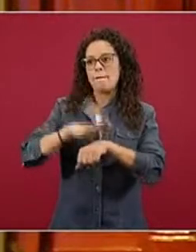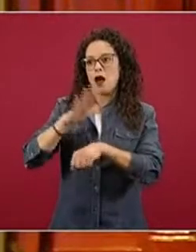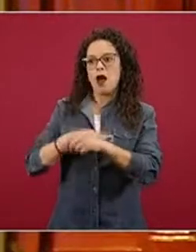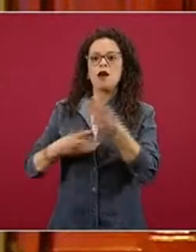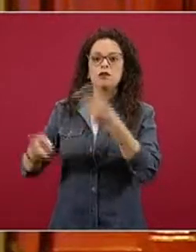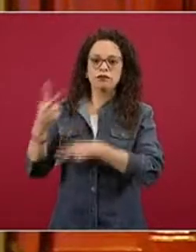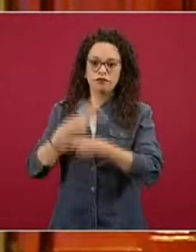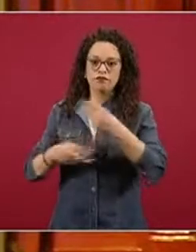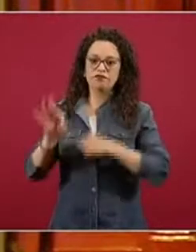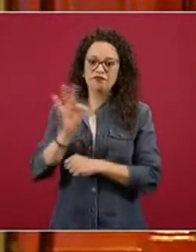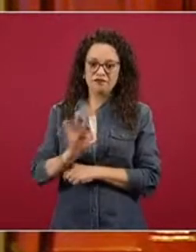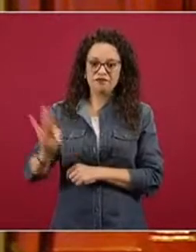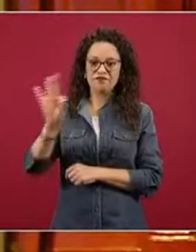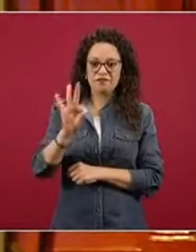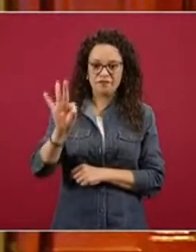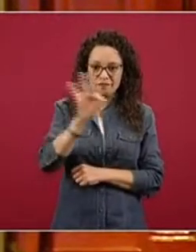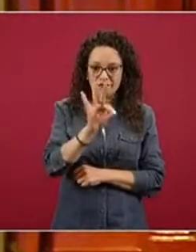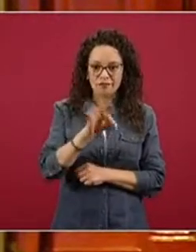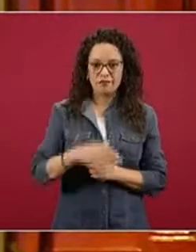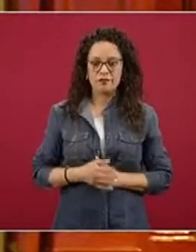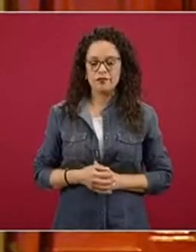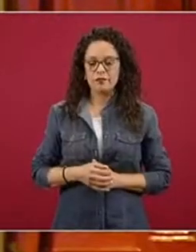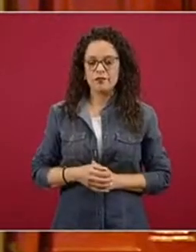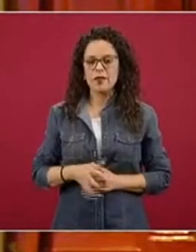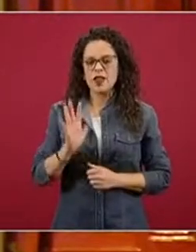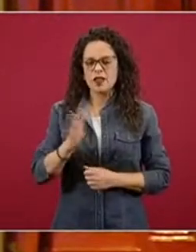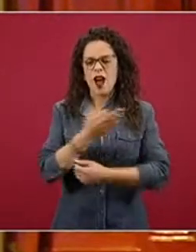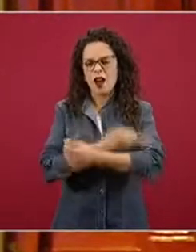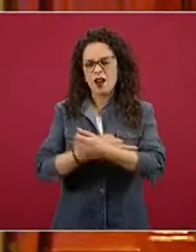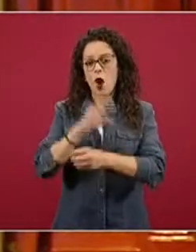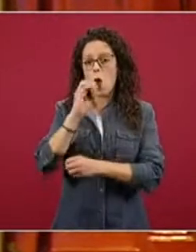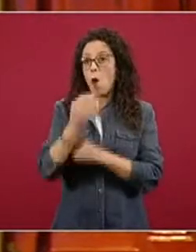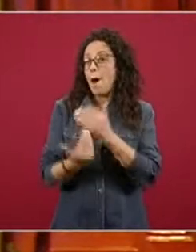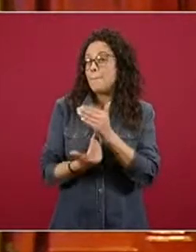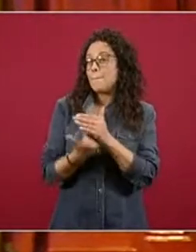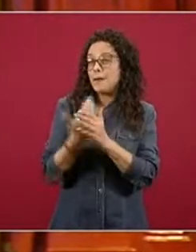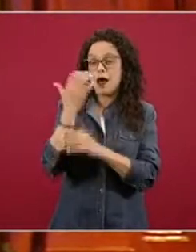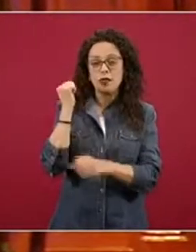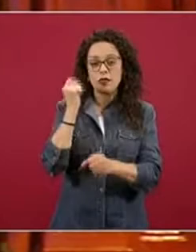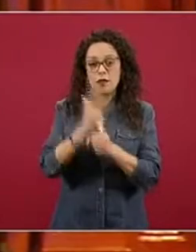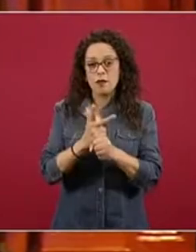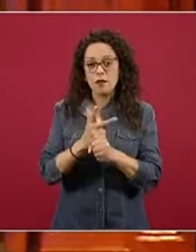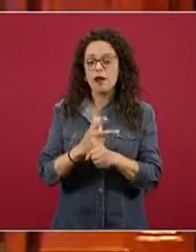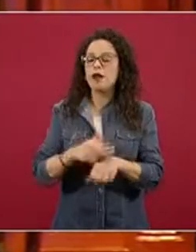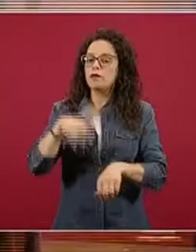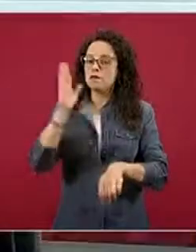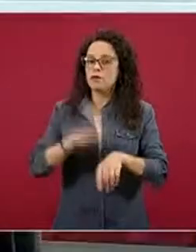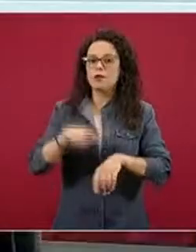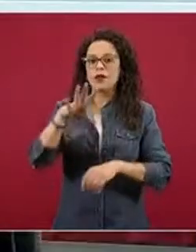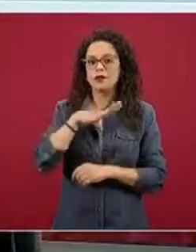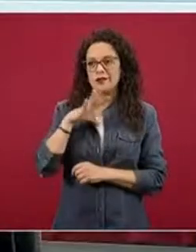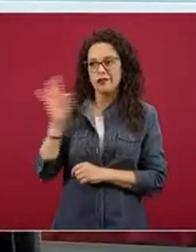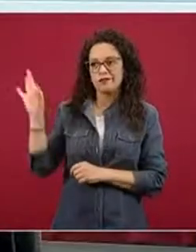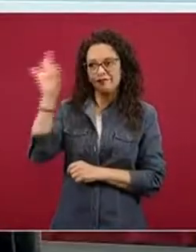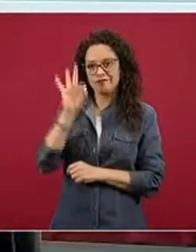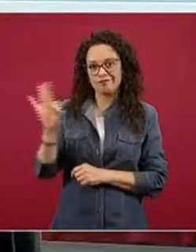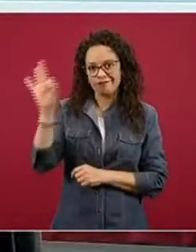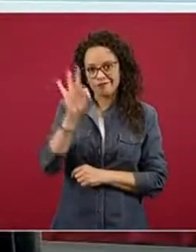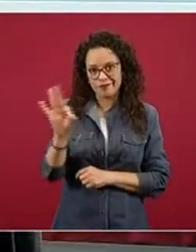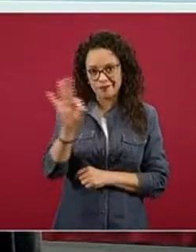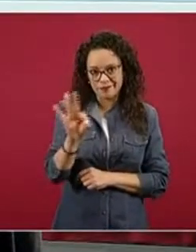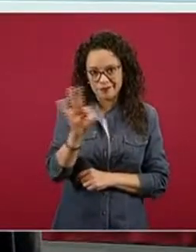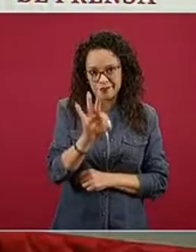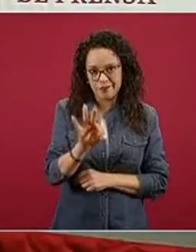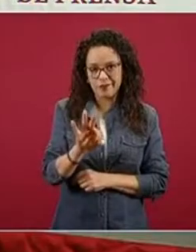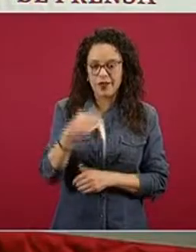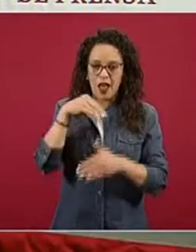ustedes identificarán que cuando cae la tarde o muy temprano en la mañana es cuando más vectores puedo tener al interior de mi casa. Y